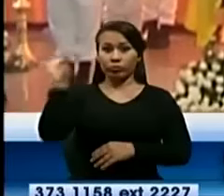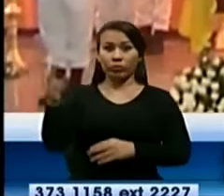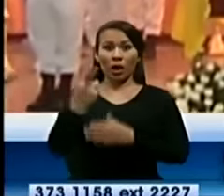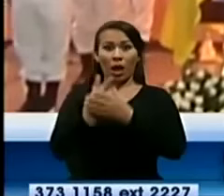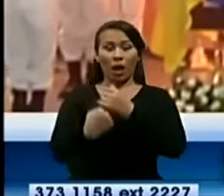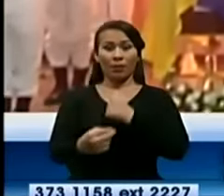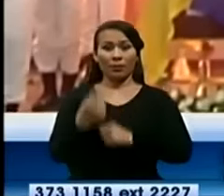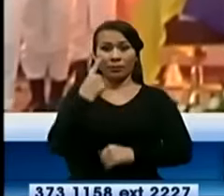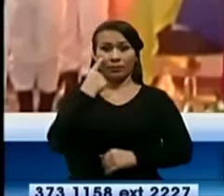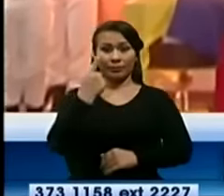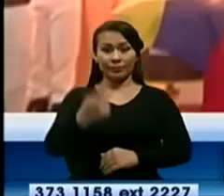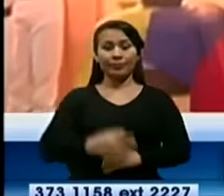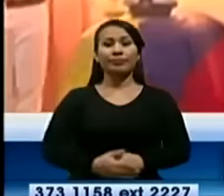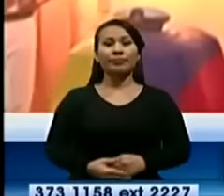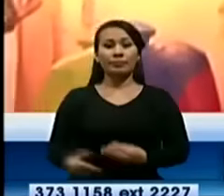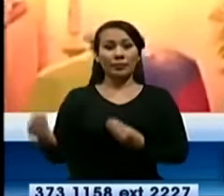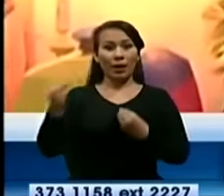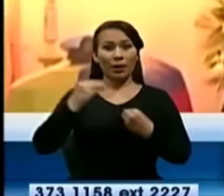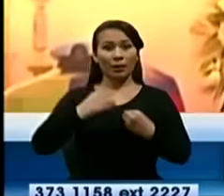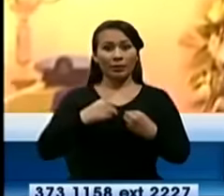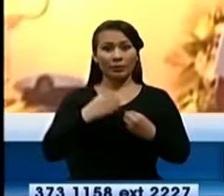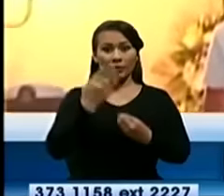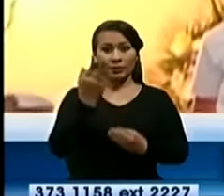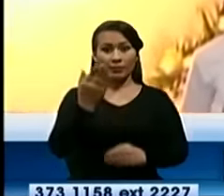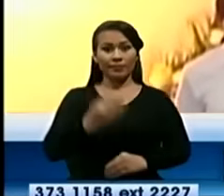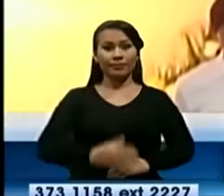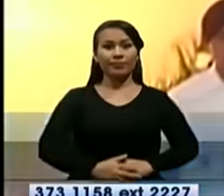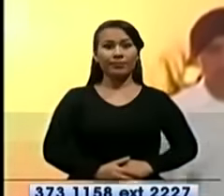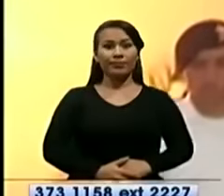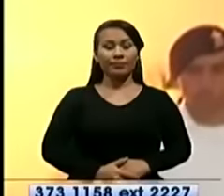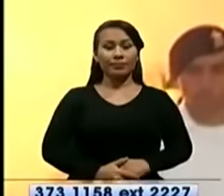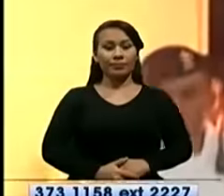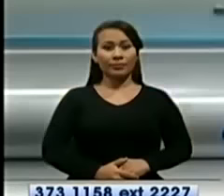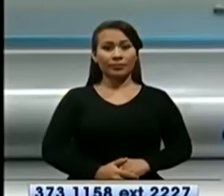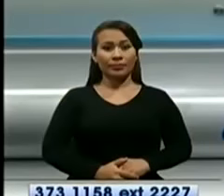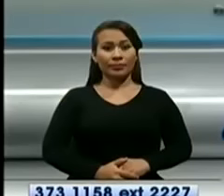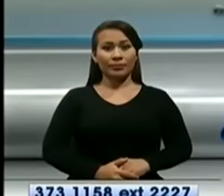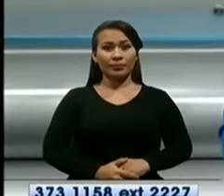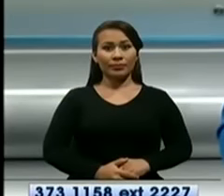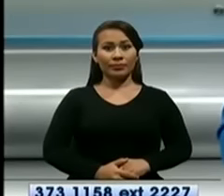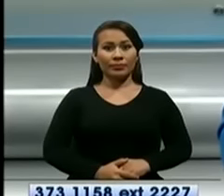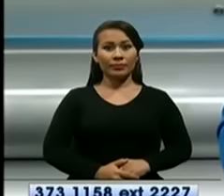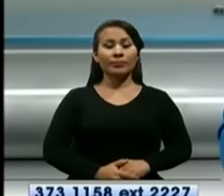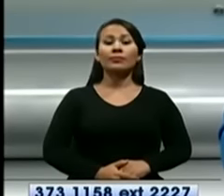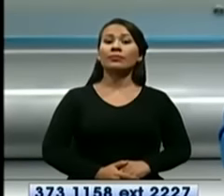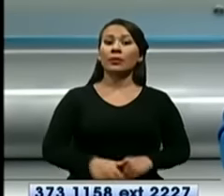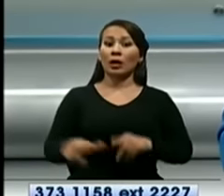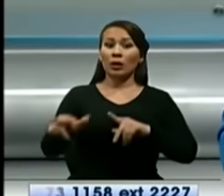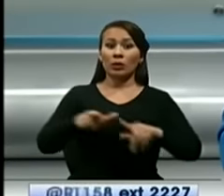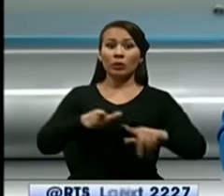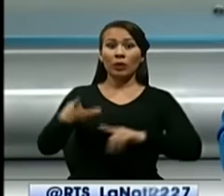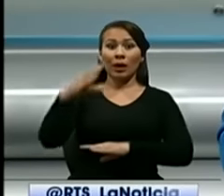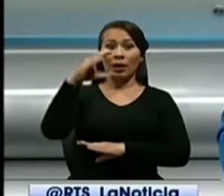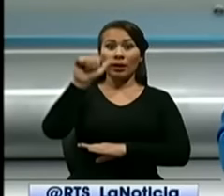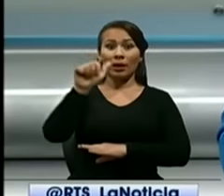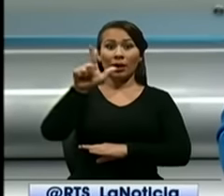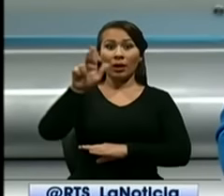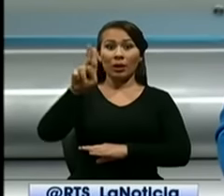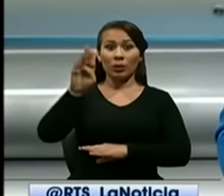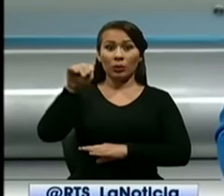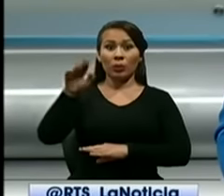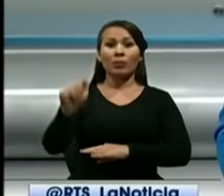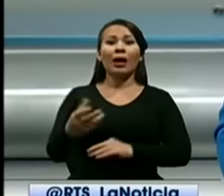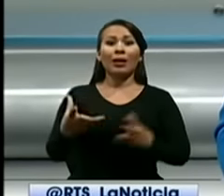ambos, informó Ítalo Ruiz. Y en el cantón Caluma, provincia de Bolívar, hubo